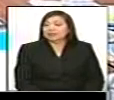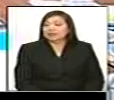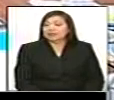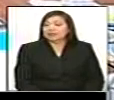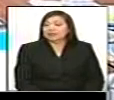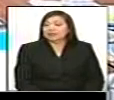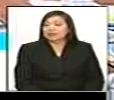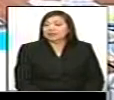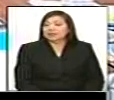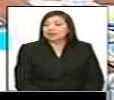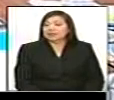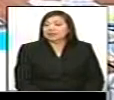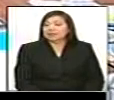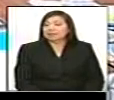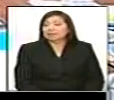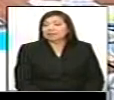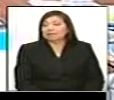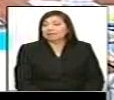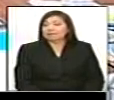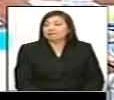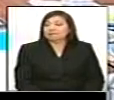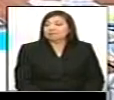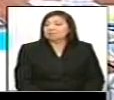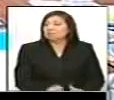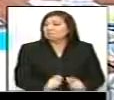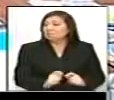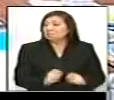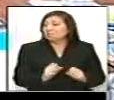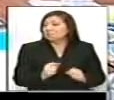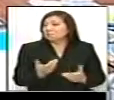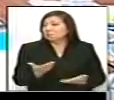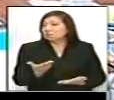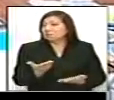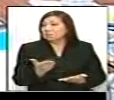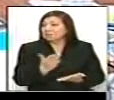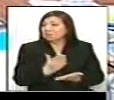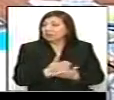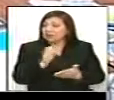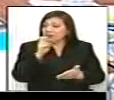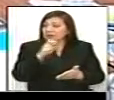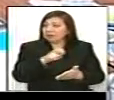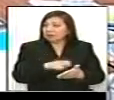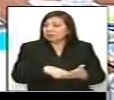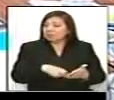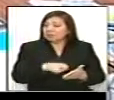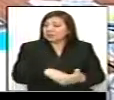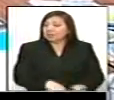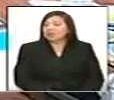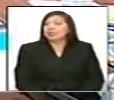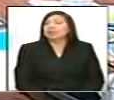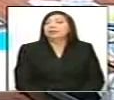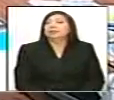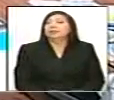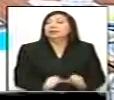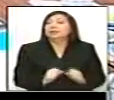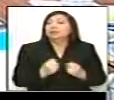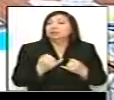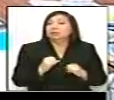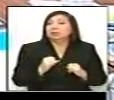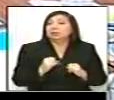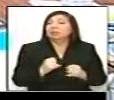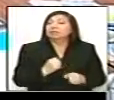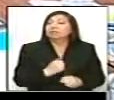de formalización? Dado que existe una concesión minera, ¿no? Y si un informal